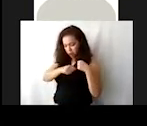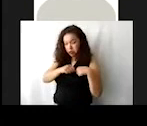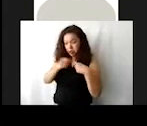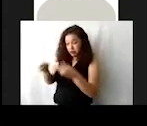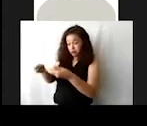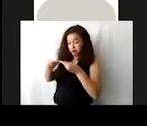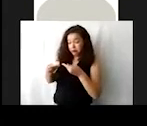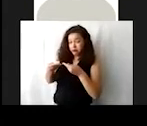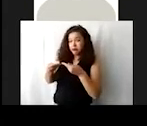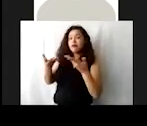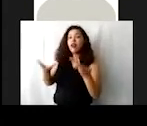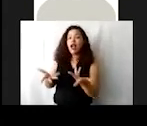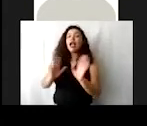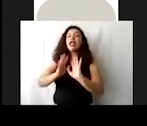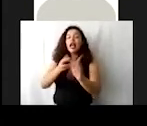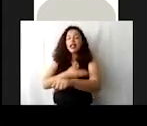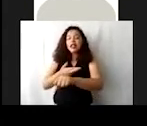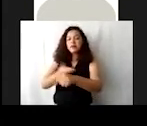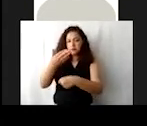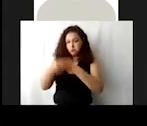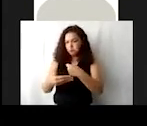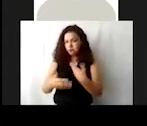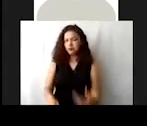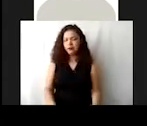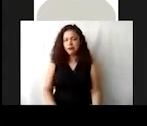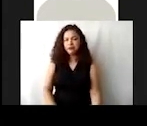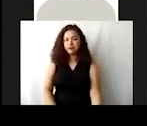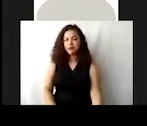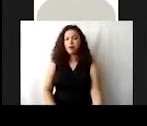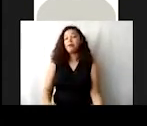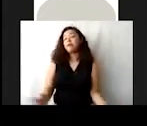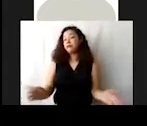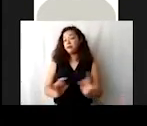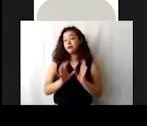conclusivo. Bueno, esto es para el caso de las personas,